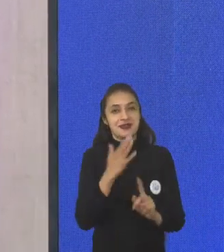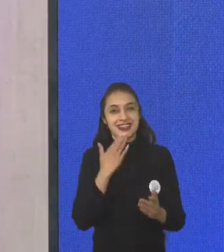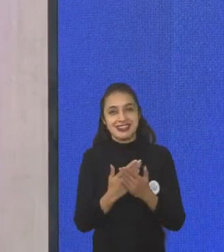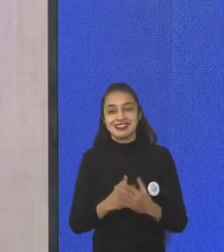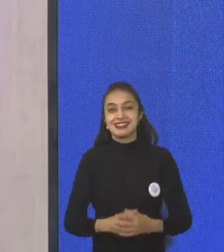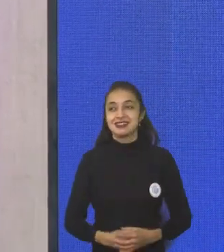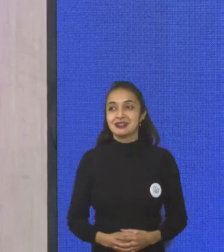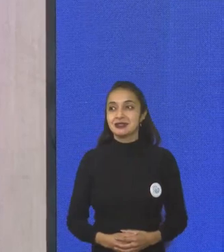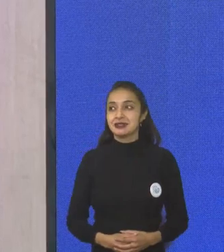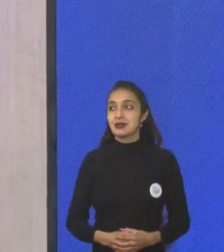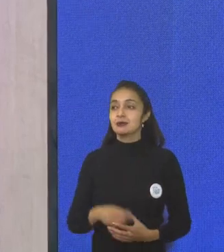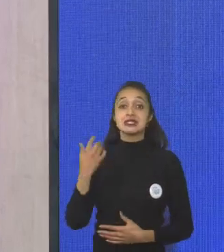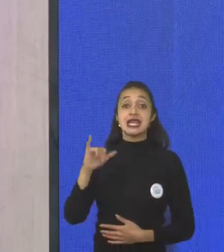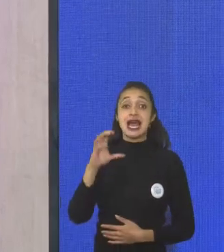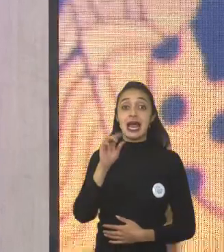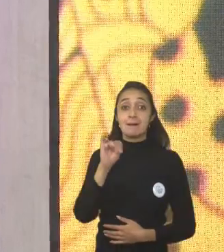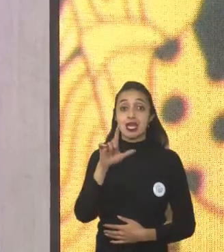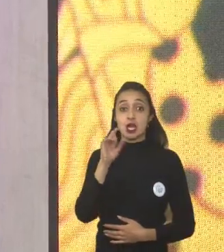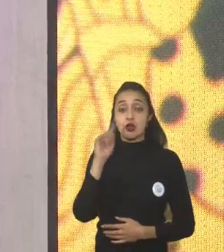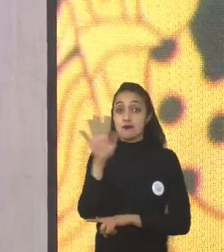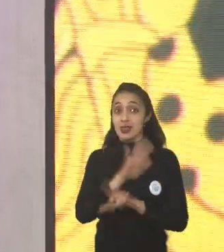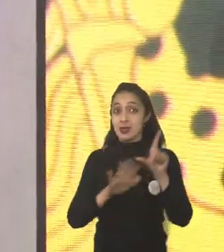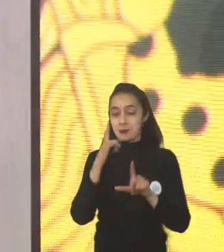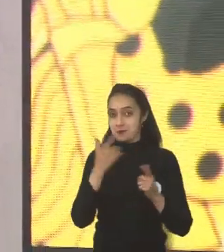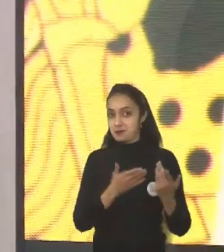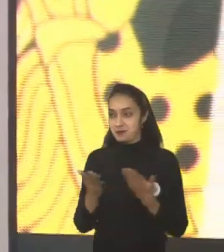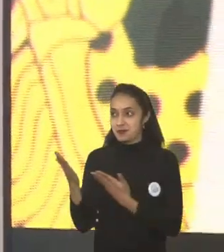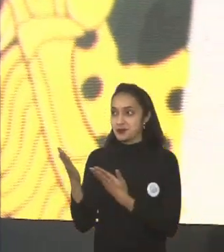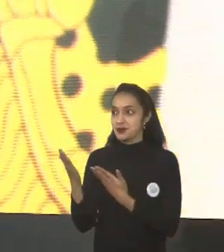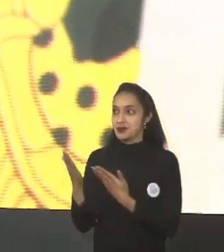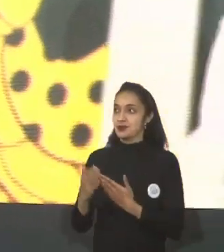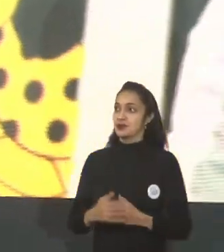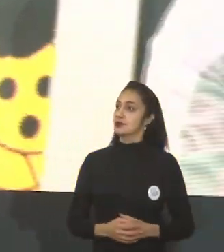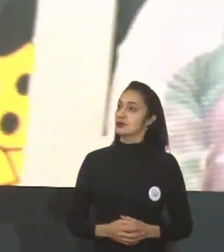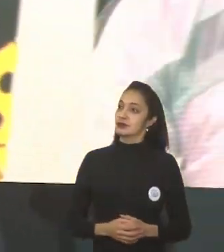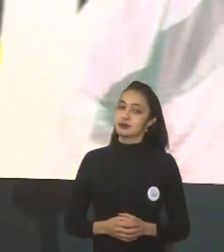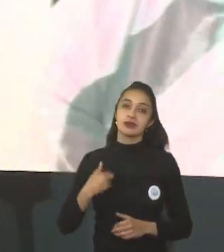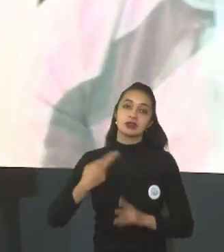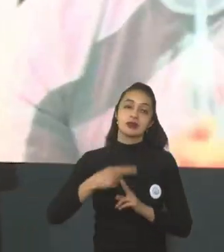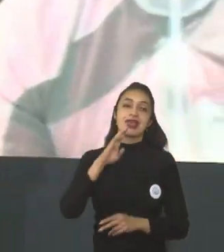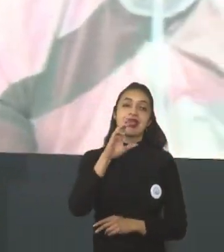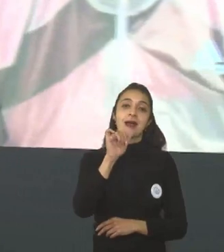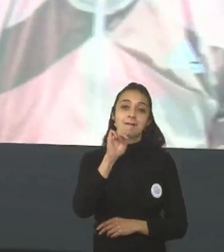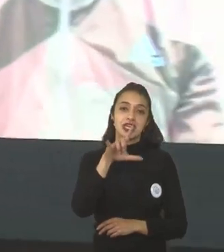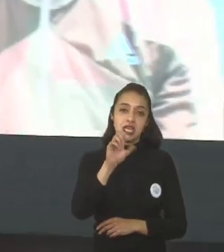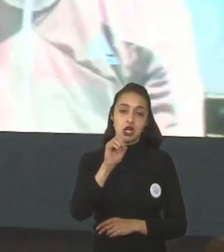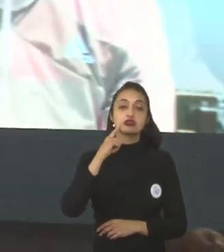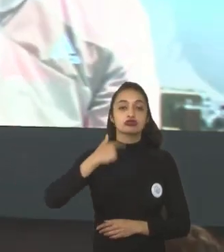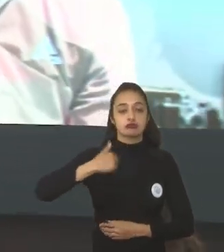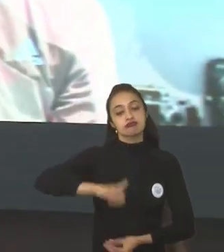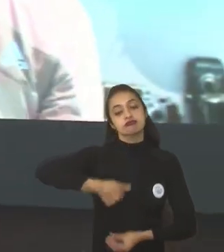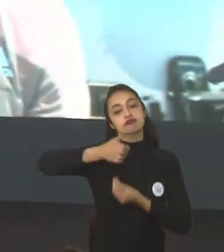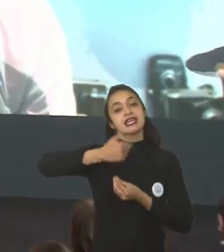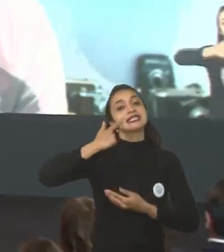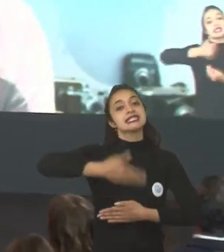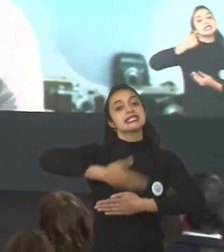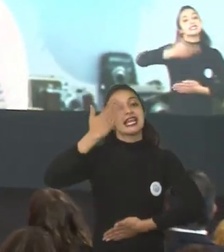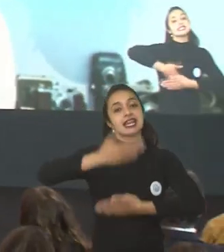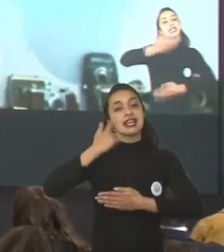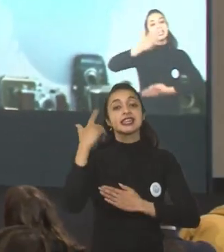que está el video de Camilo, suéltalo entonces, por favor. Mi nombre es Camilo Vega, soy director de cine y de